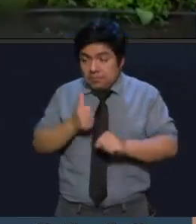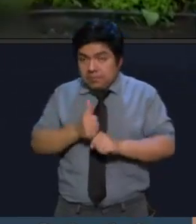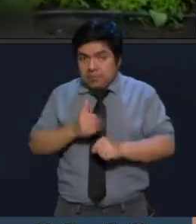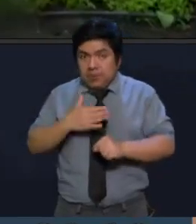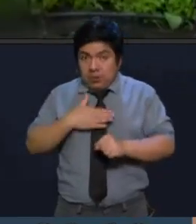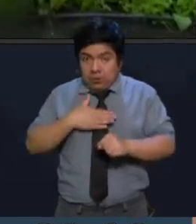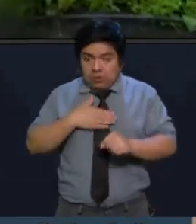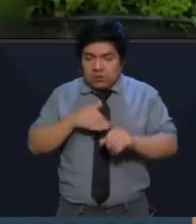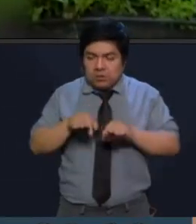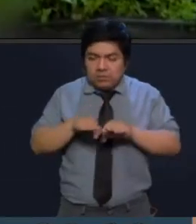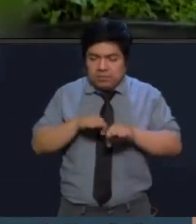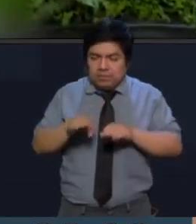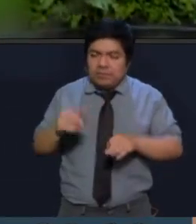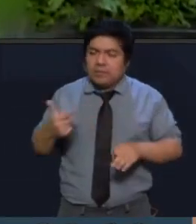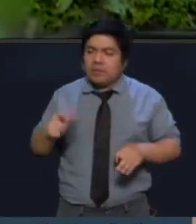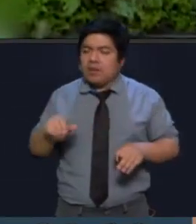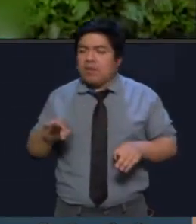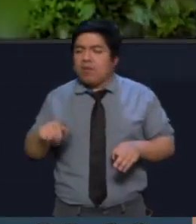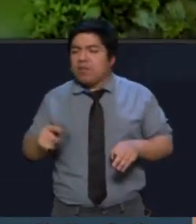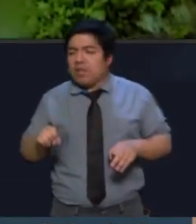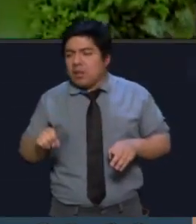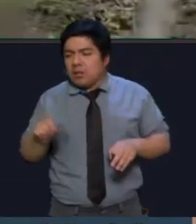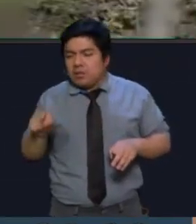sobre el uso de